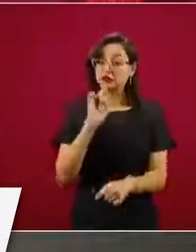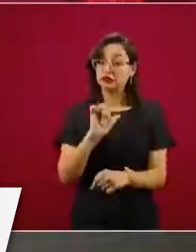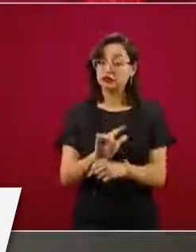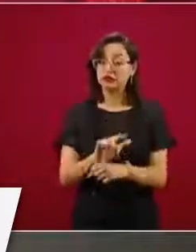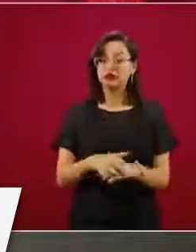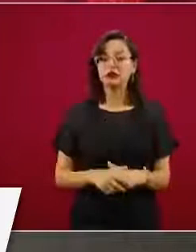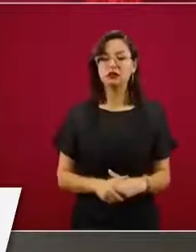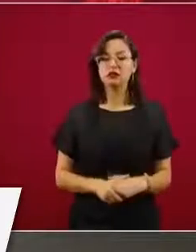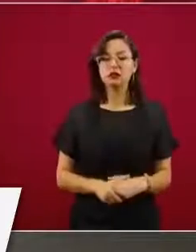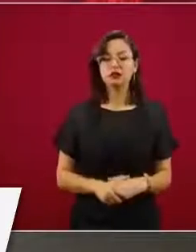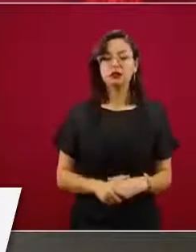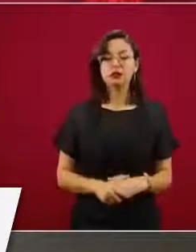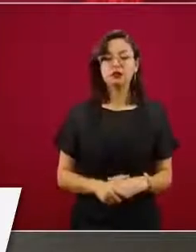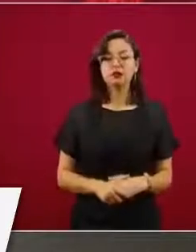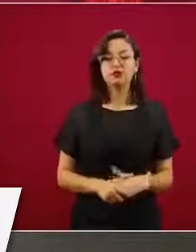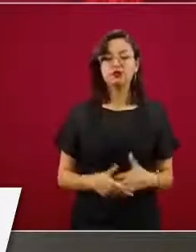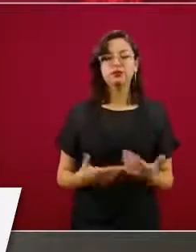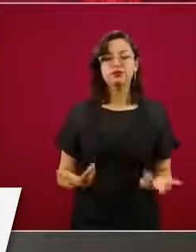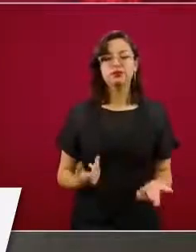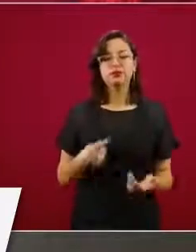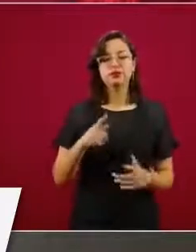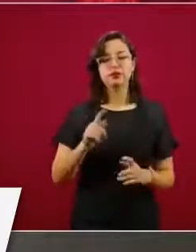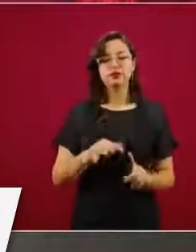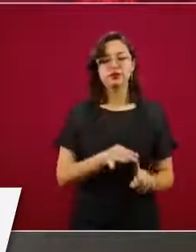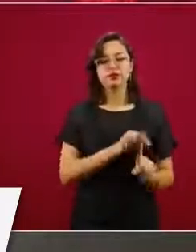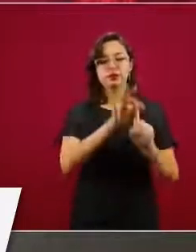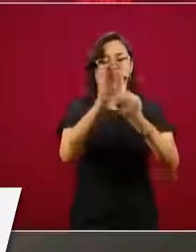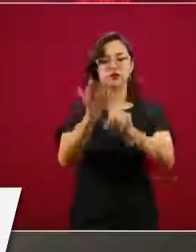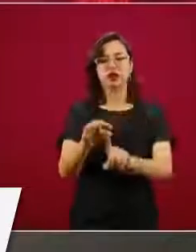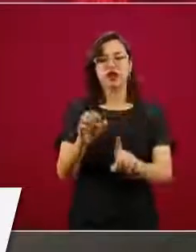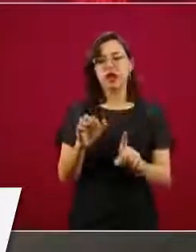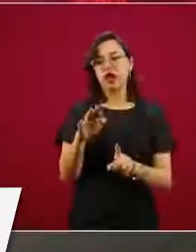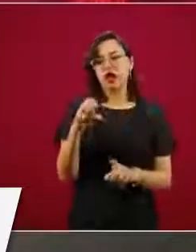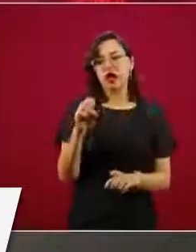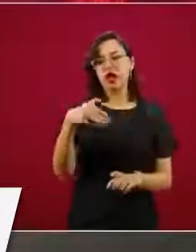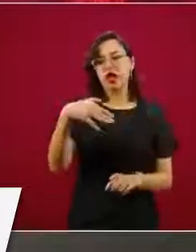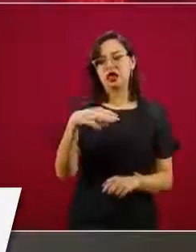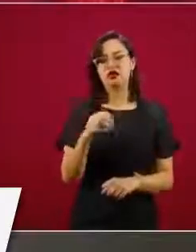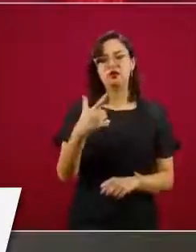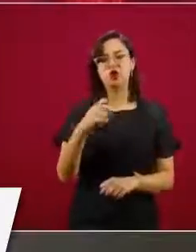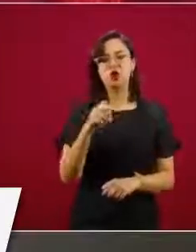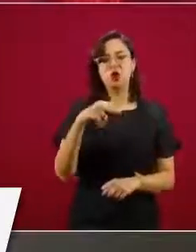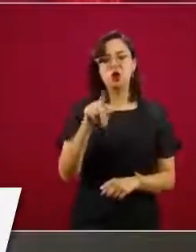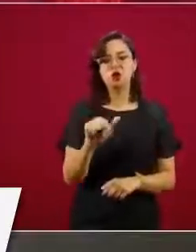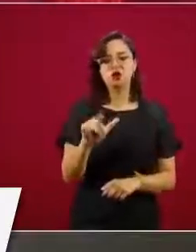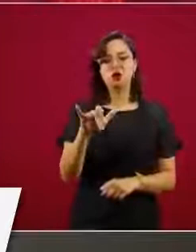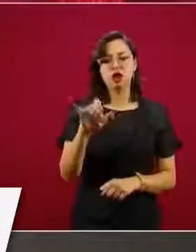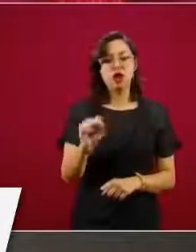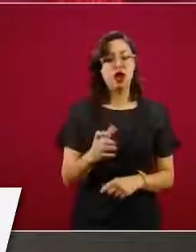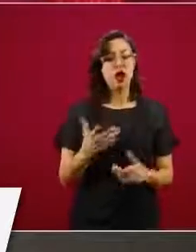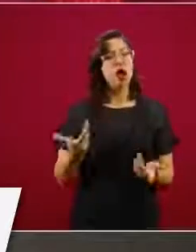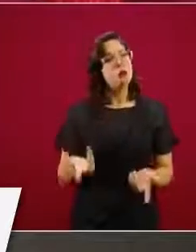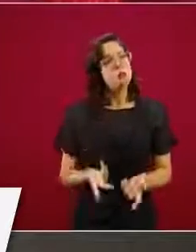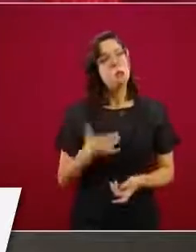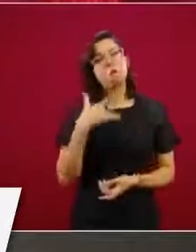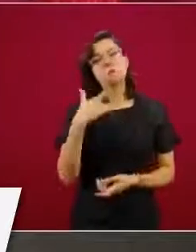¿Y sobre la designación de Jasmo González, su opinión? Estoy de acuerdo, es